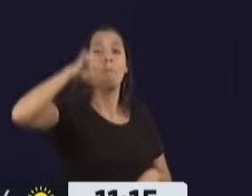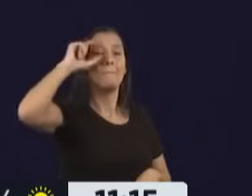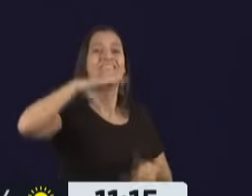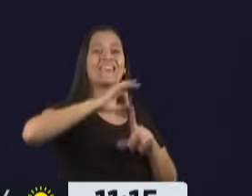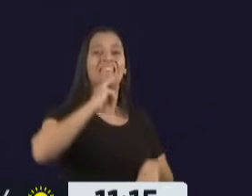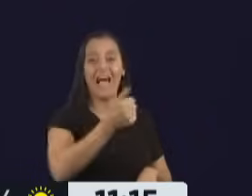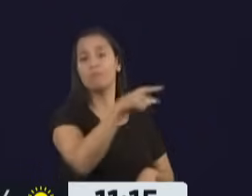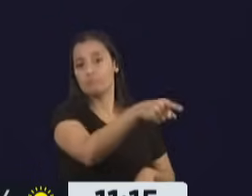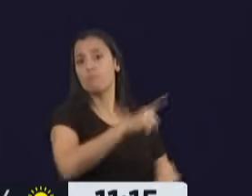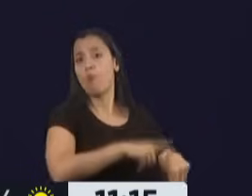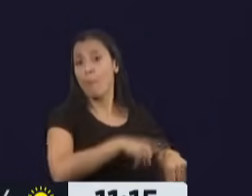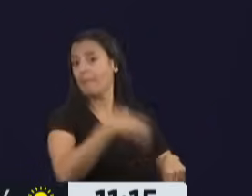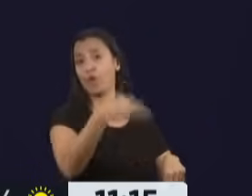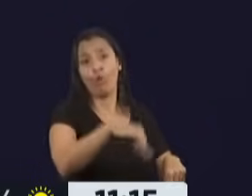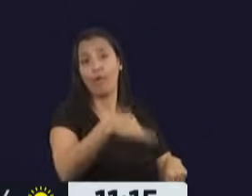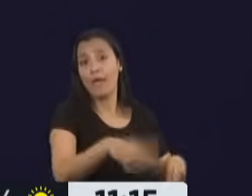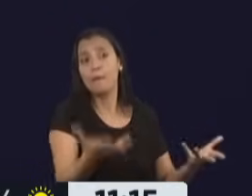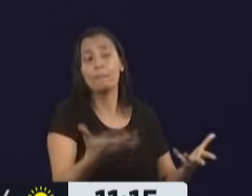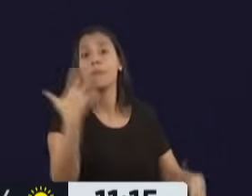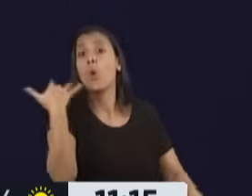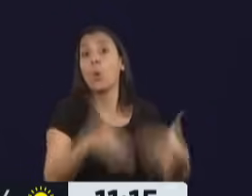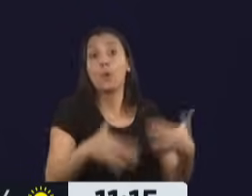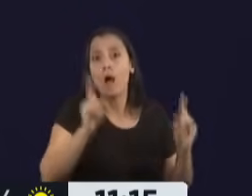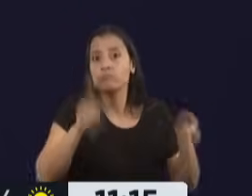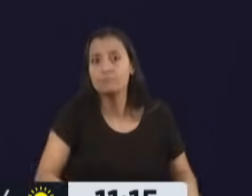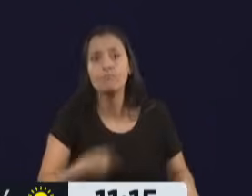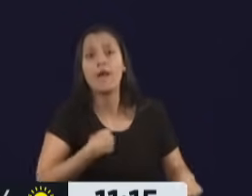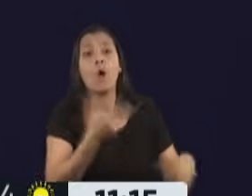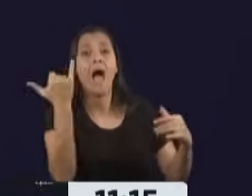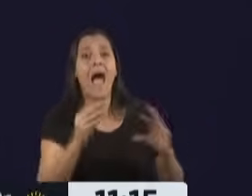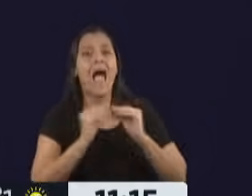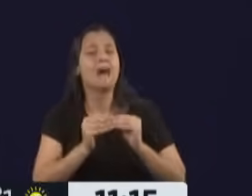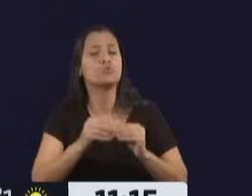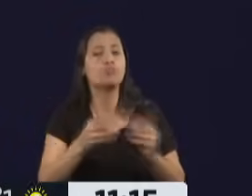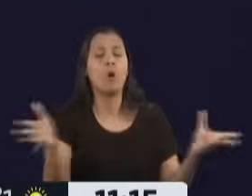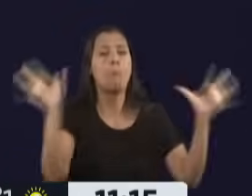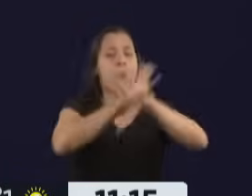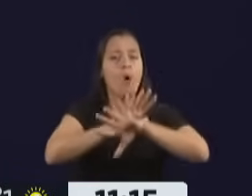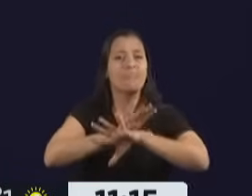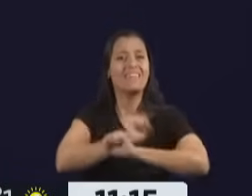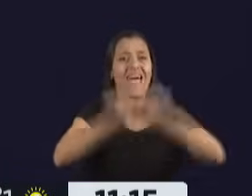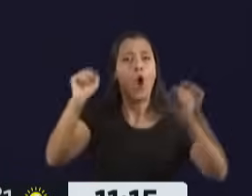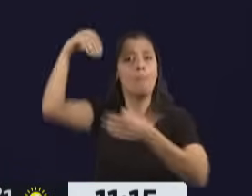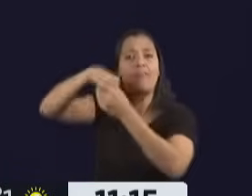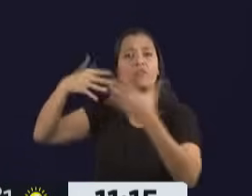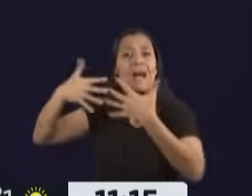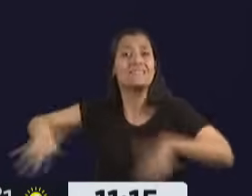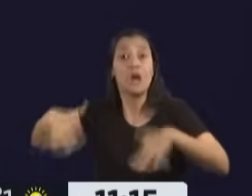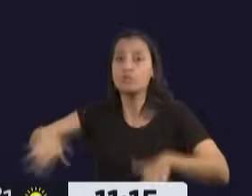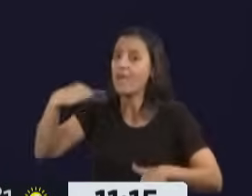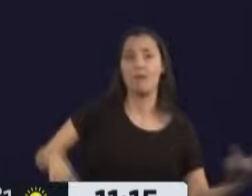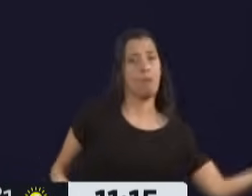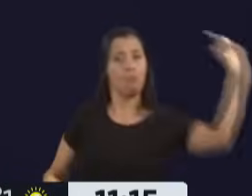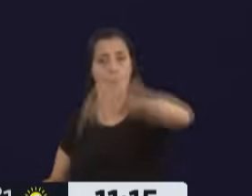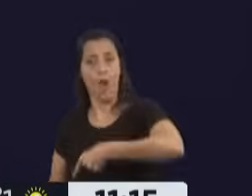efectivamente tuvo que salir, no sé si de urgencia, pero tenía un asunto en Casa Rosada que no podía esperar. El que efectivamente se